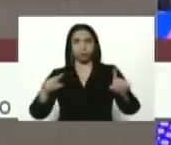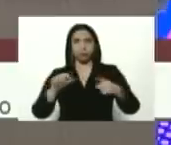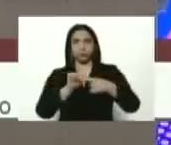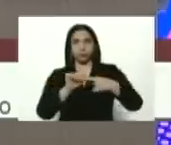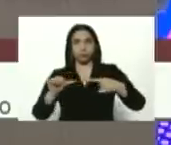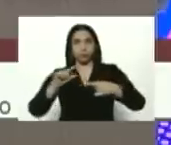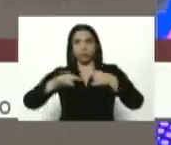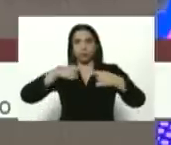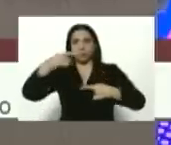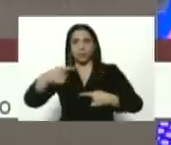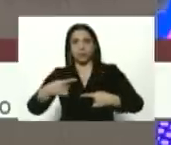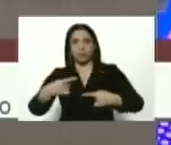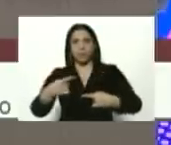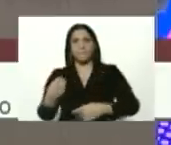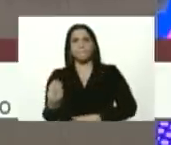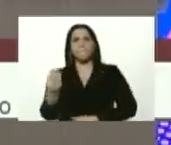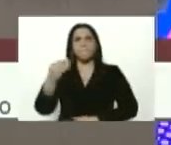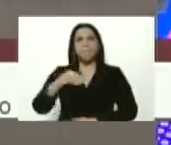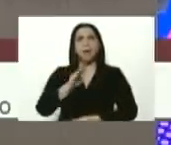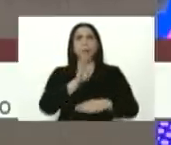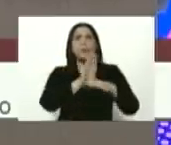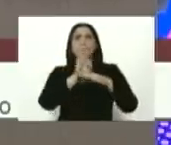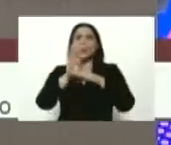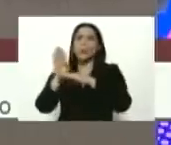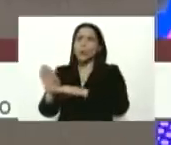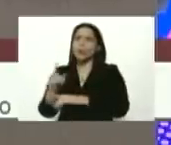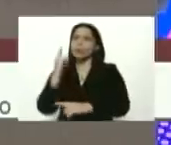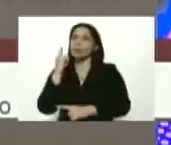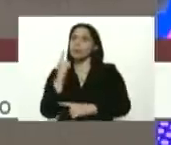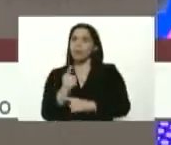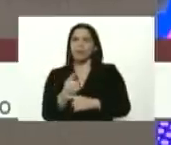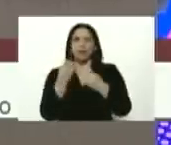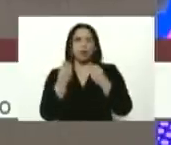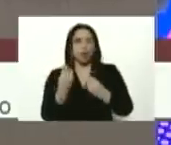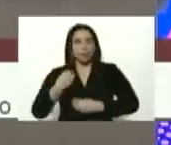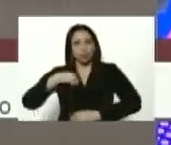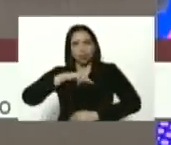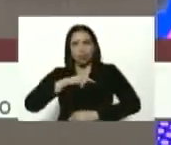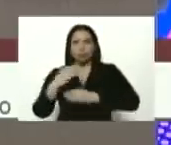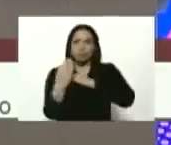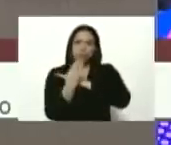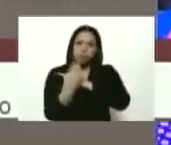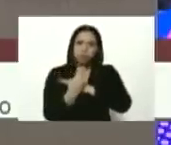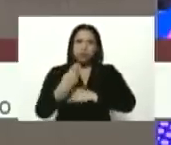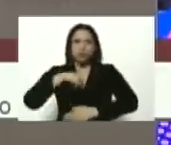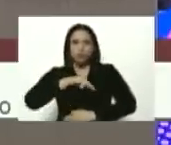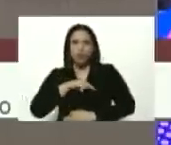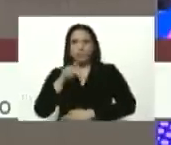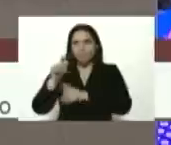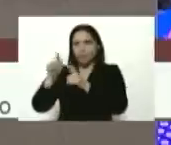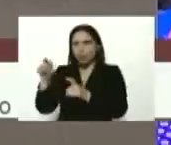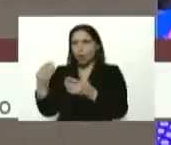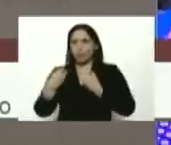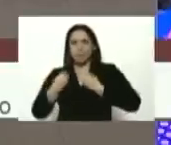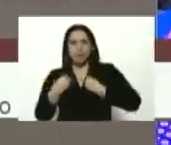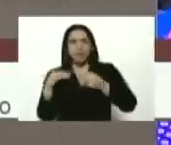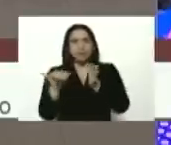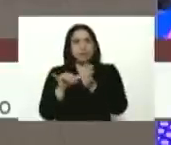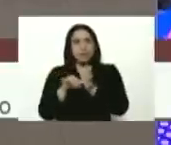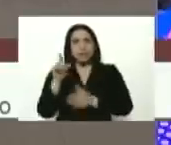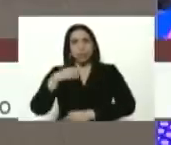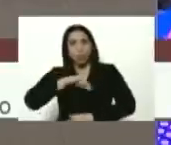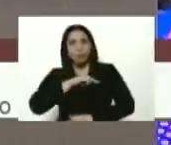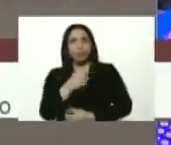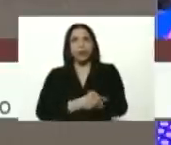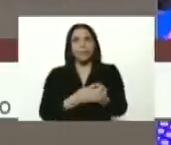semana que viene. Mientras más cuidadosos seamos de los nuestros, de nuestros vecinos, de nuestros hermanos y hermanas que